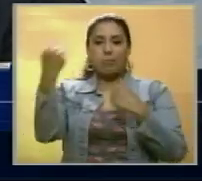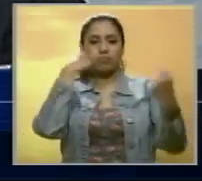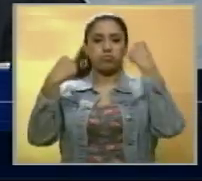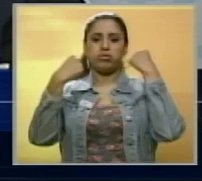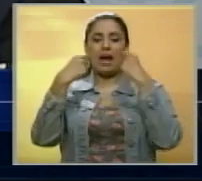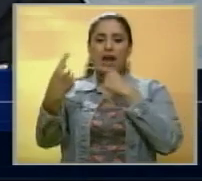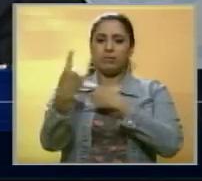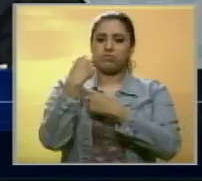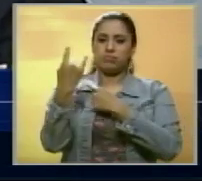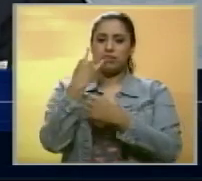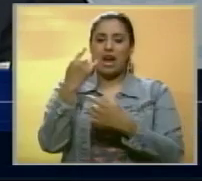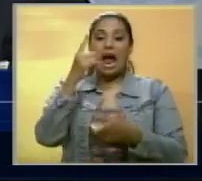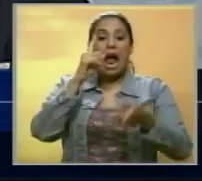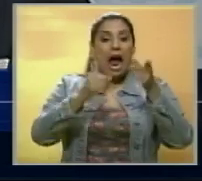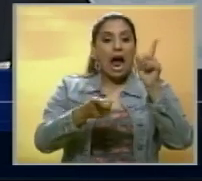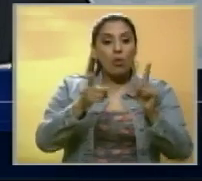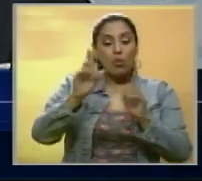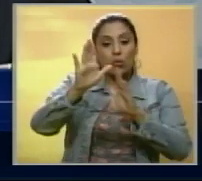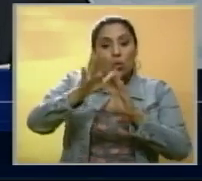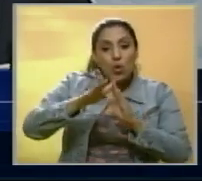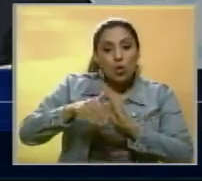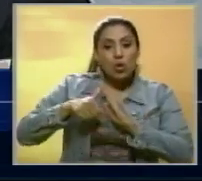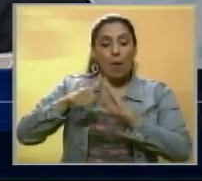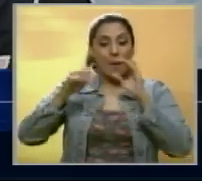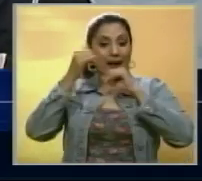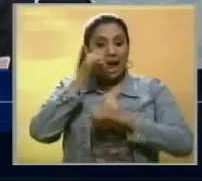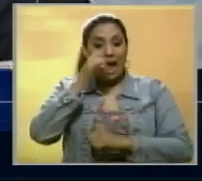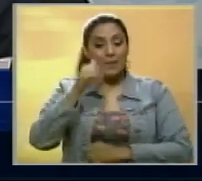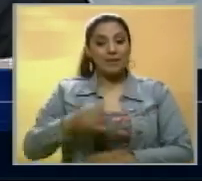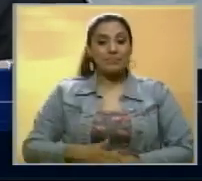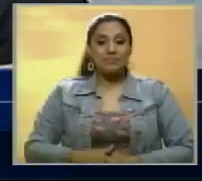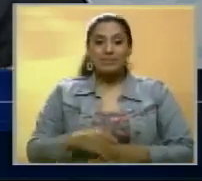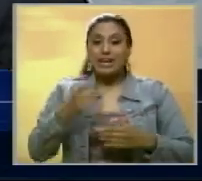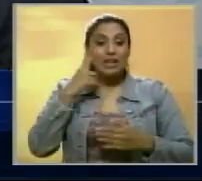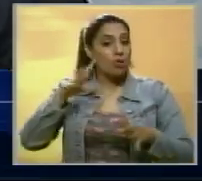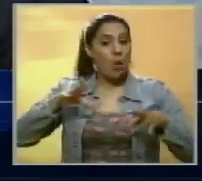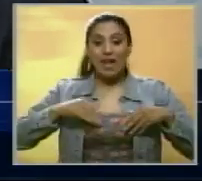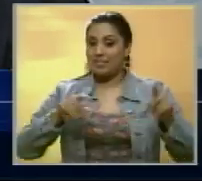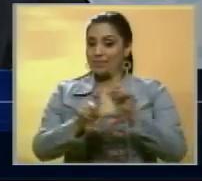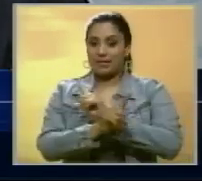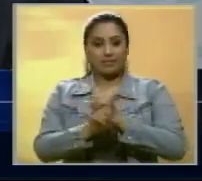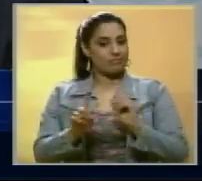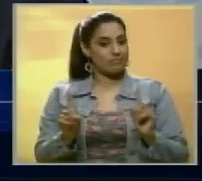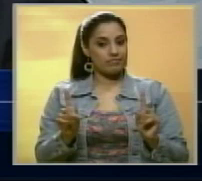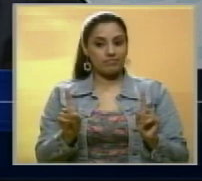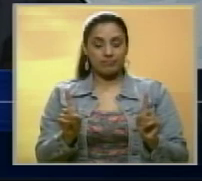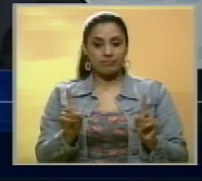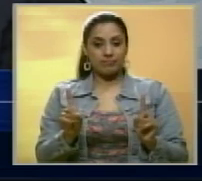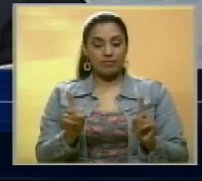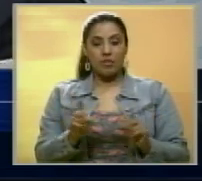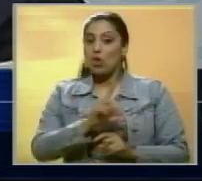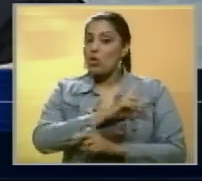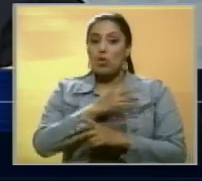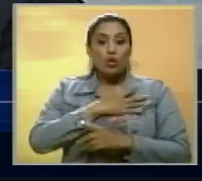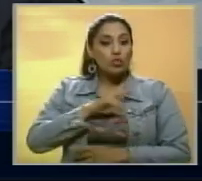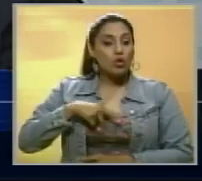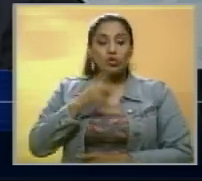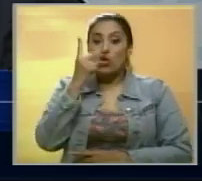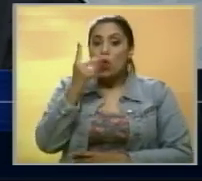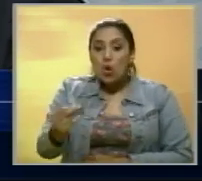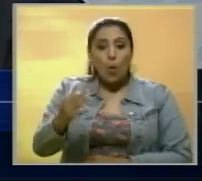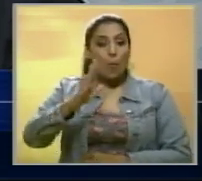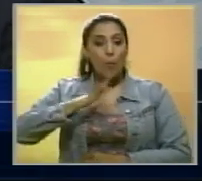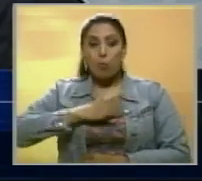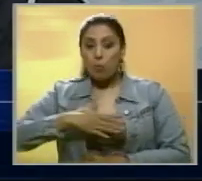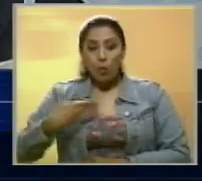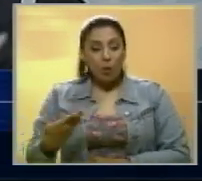golpeados algunos, otros les quitaron sus equipos. Esto es inaceptable. No podemos